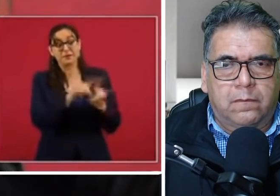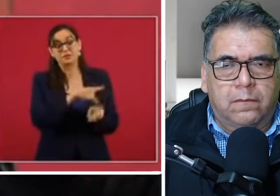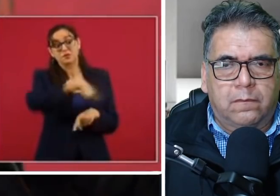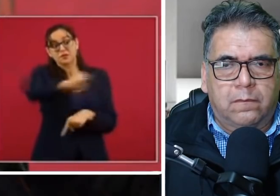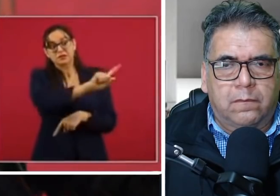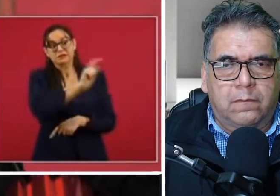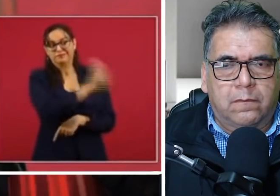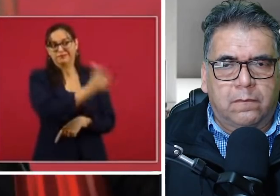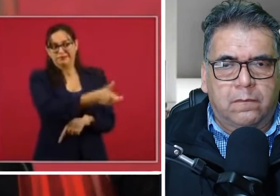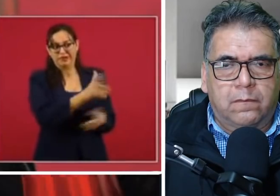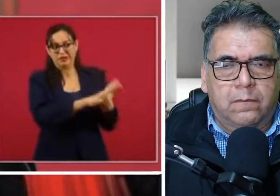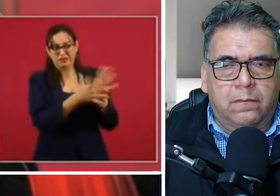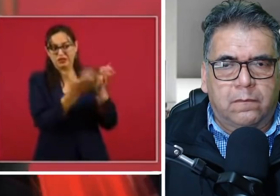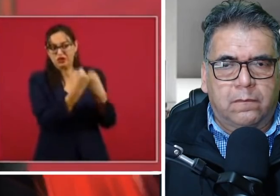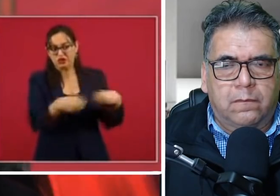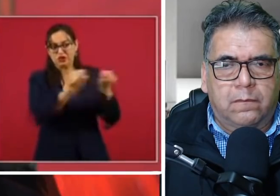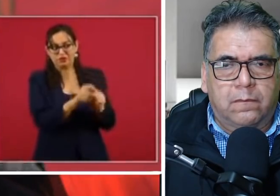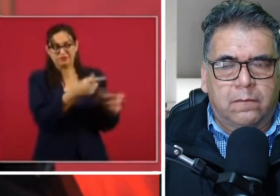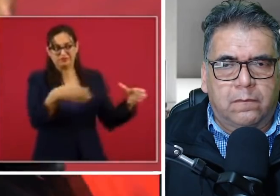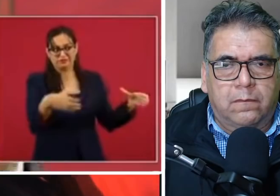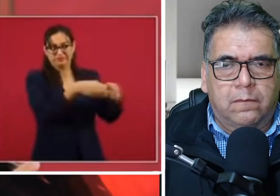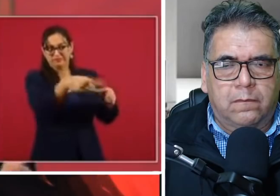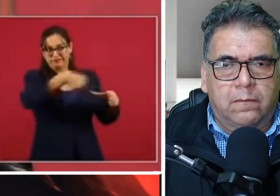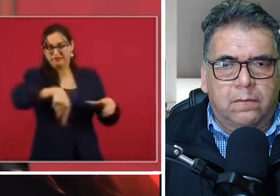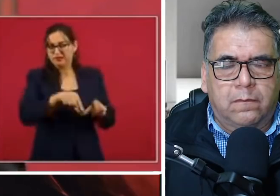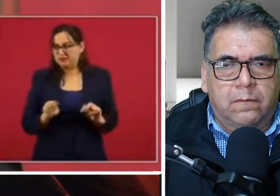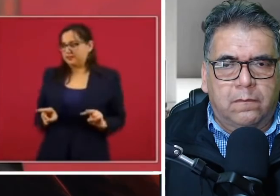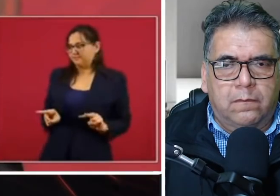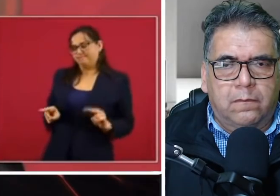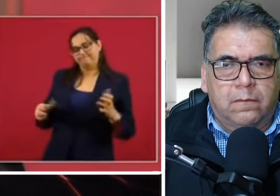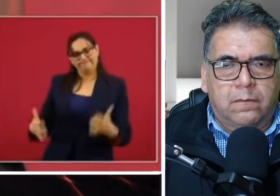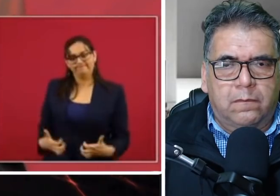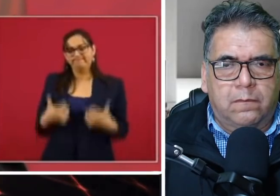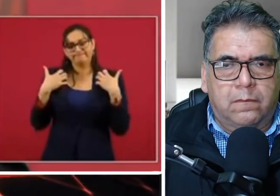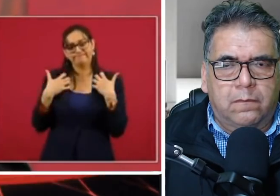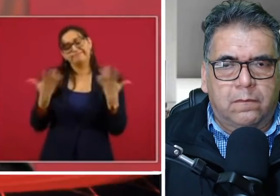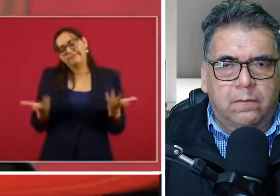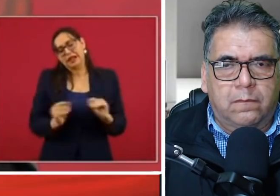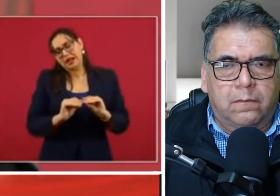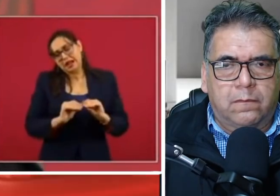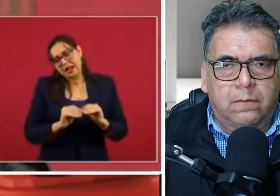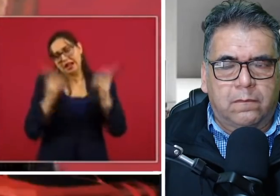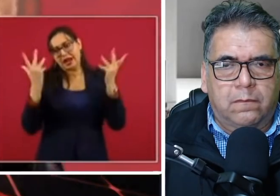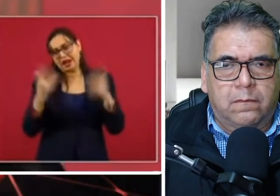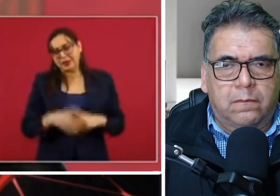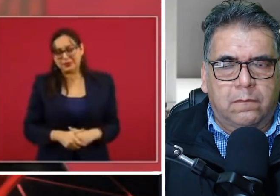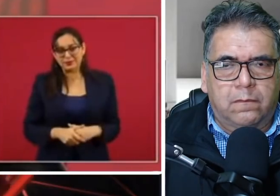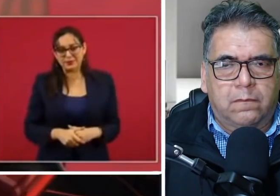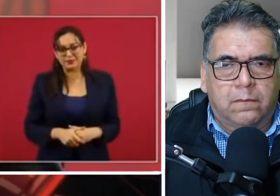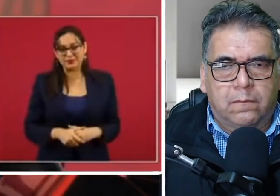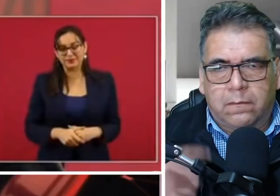les moleste el que se esté apoyando a la Comisión Federal de Electricidad. Yo nada más